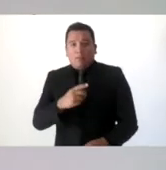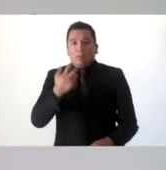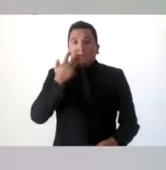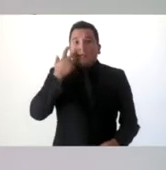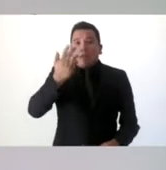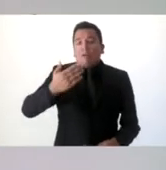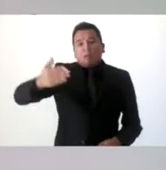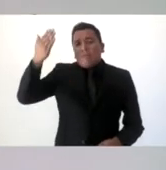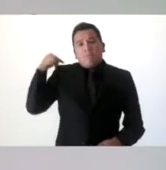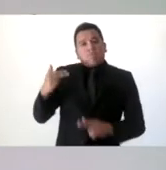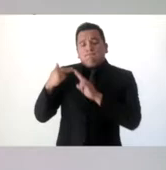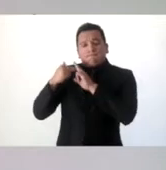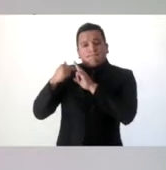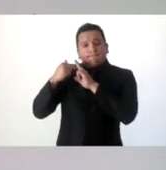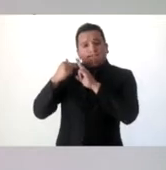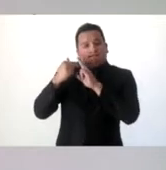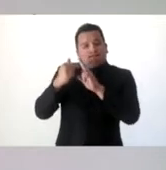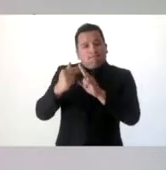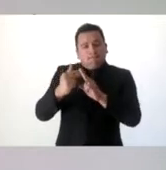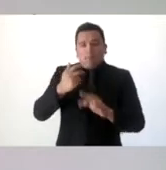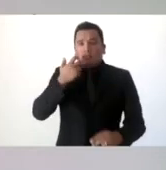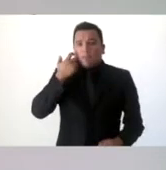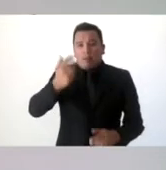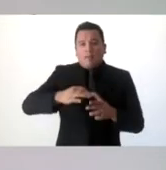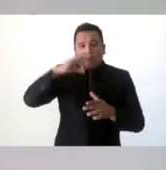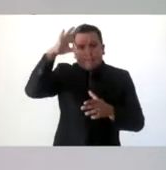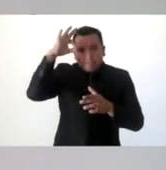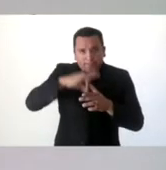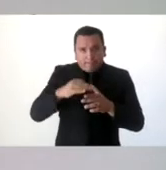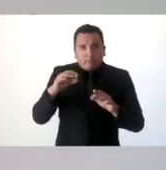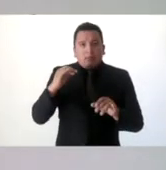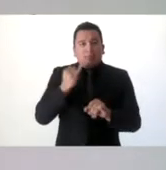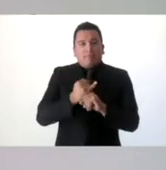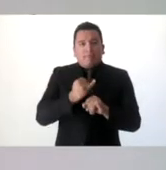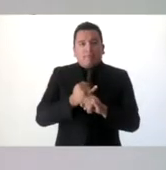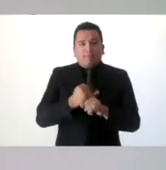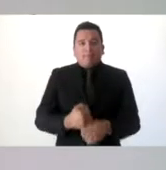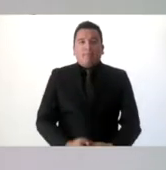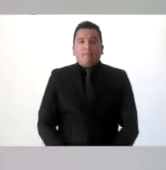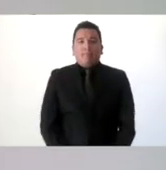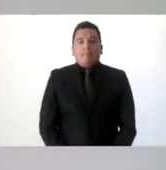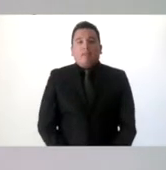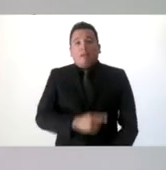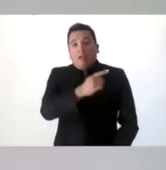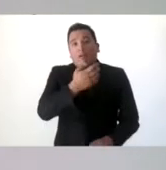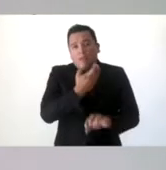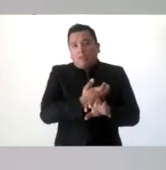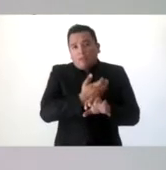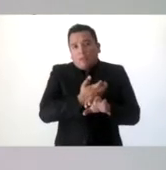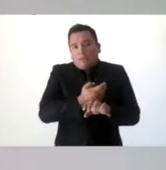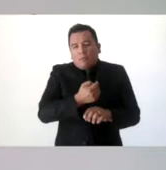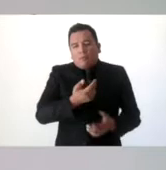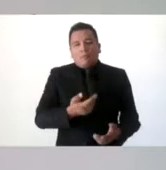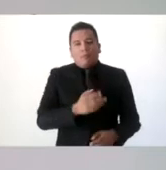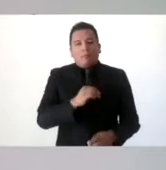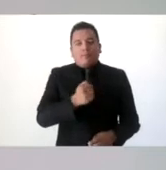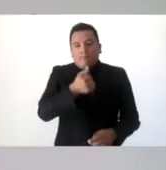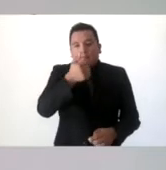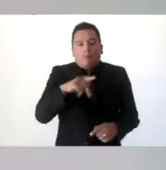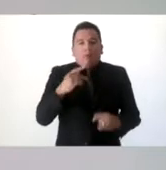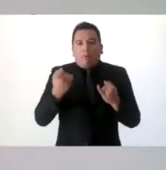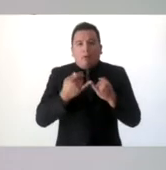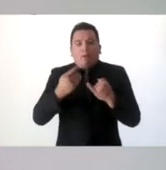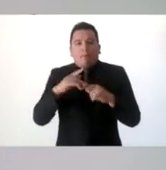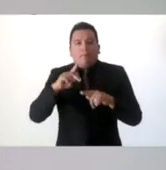principales demandas desde hace ya muchos años, el que puedan votar de manera electrónica desde Estados Unidos principalmente, pero